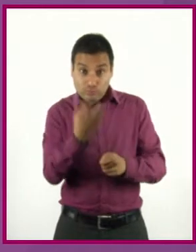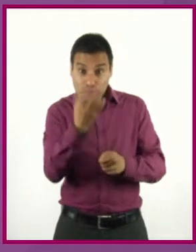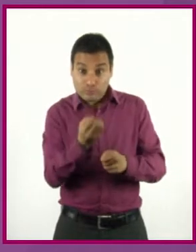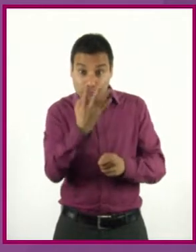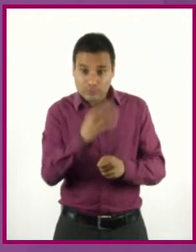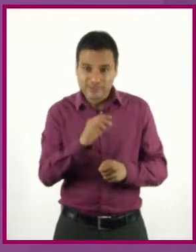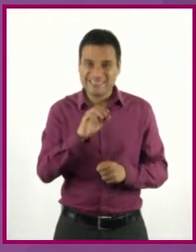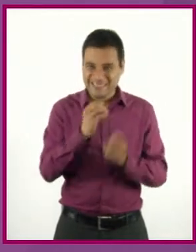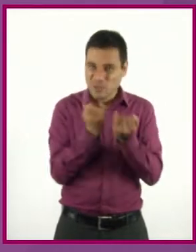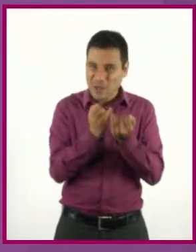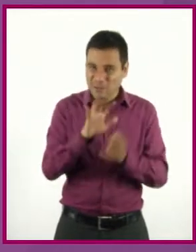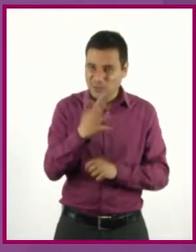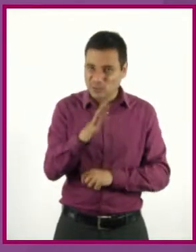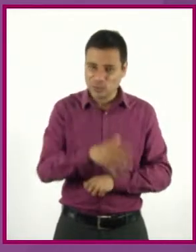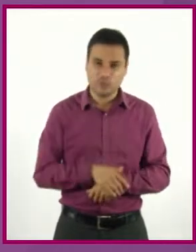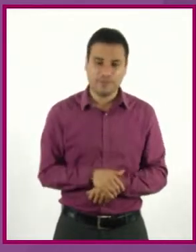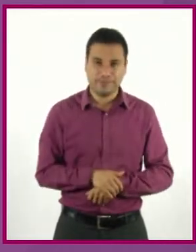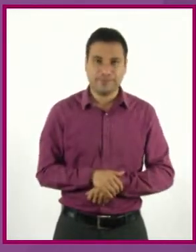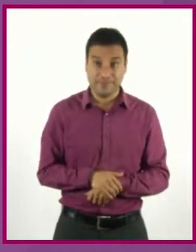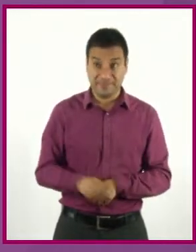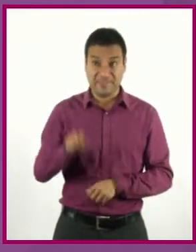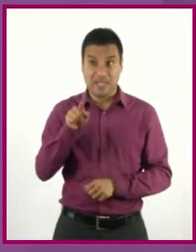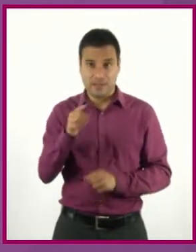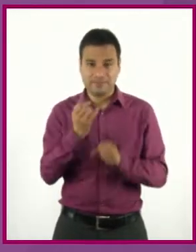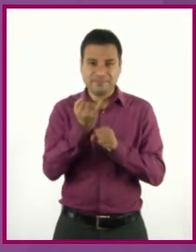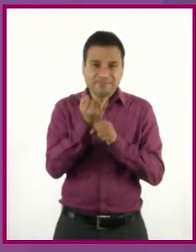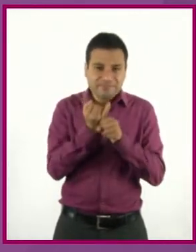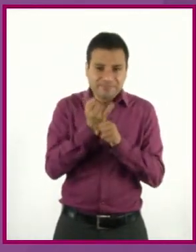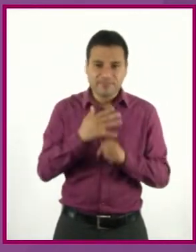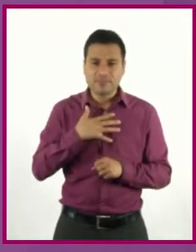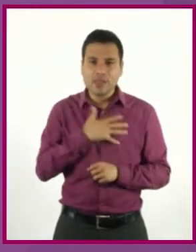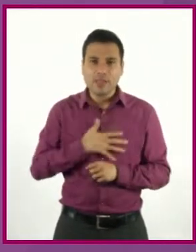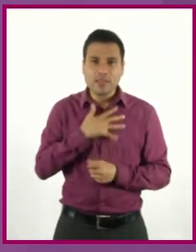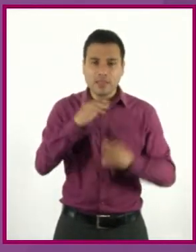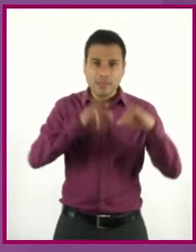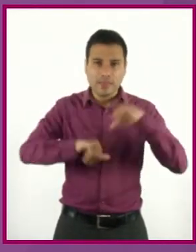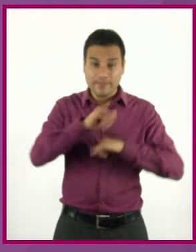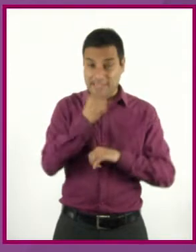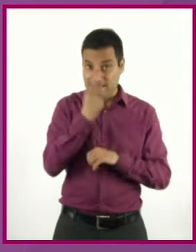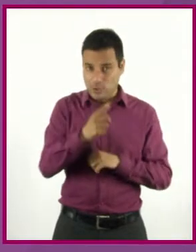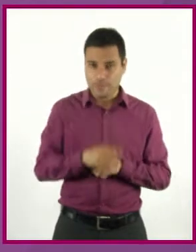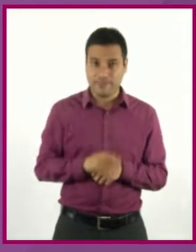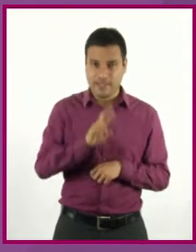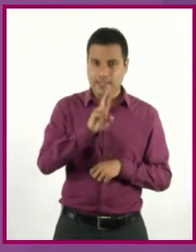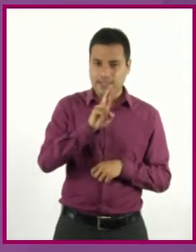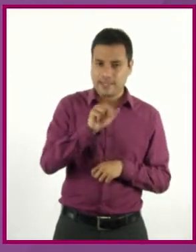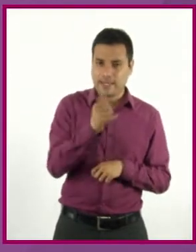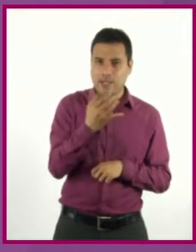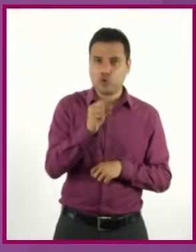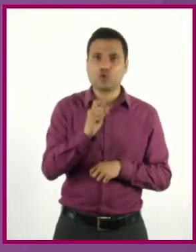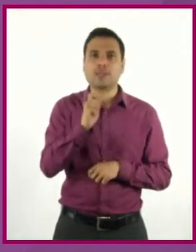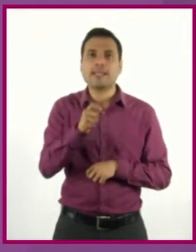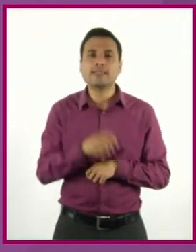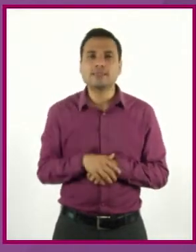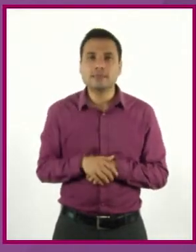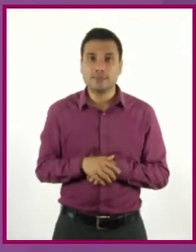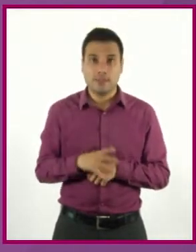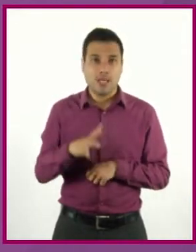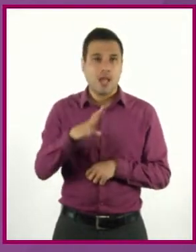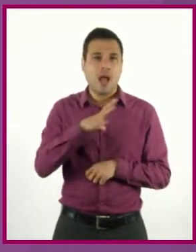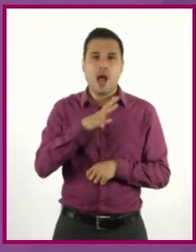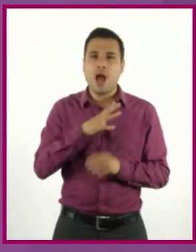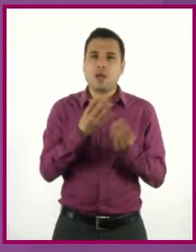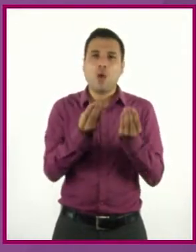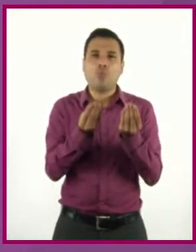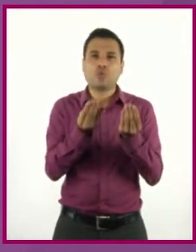grande. A partir de sus experimentos, concluyó que los rayos eran un flujo de partículas muy